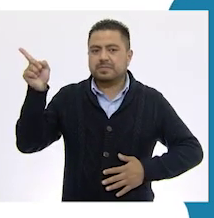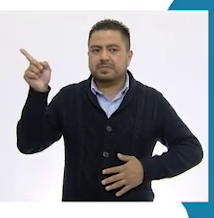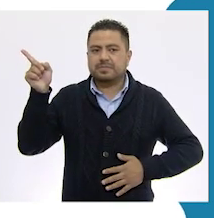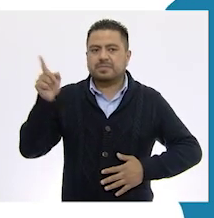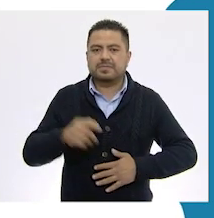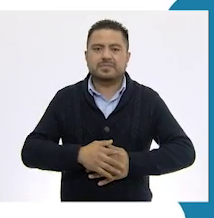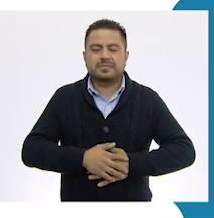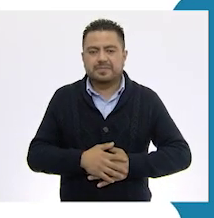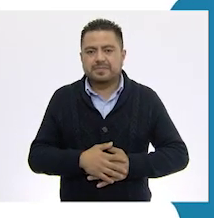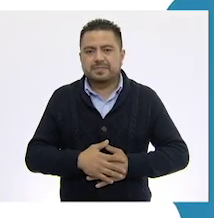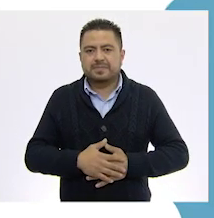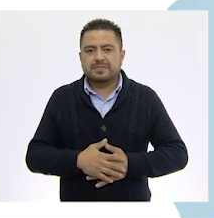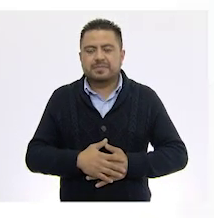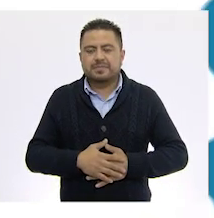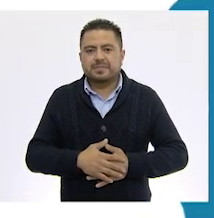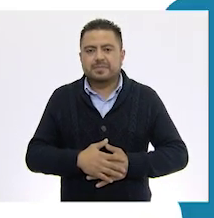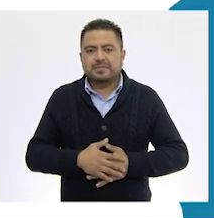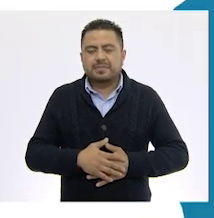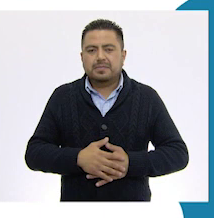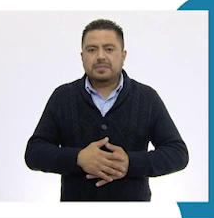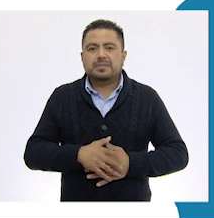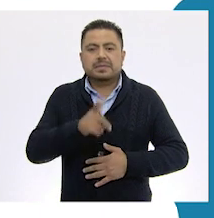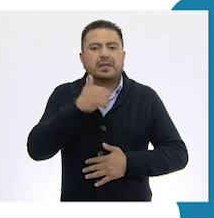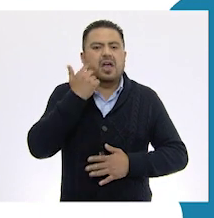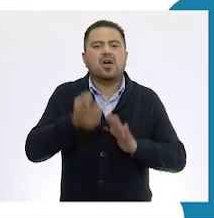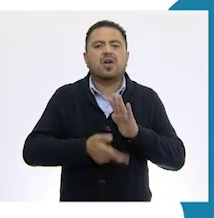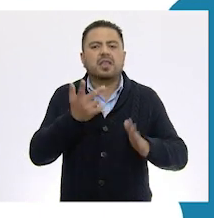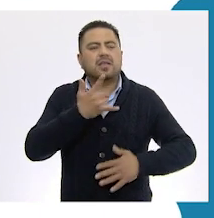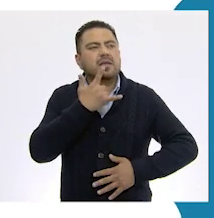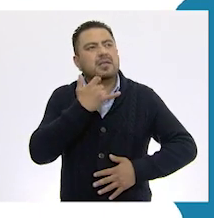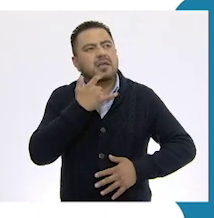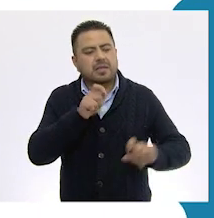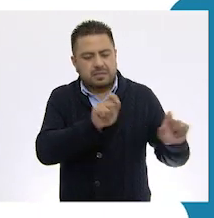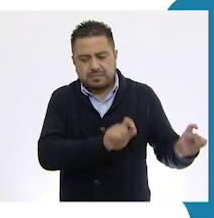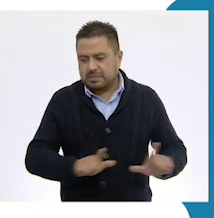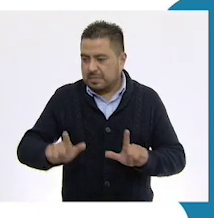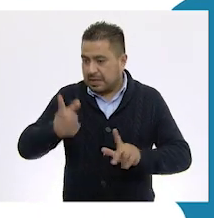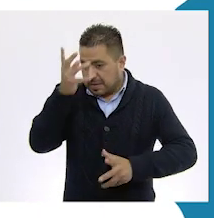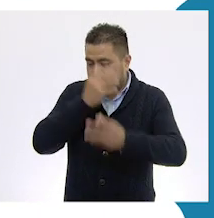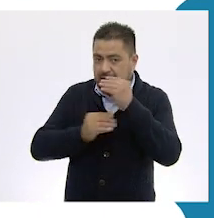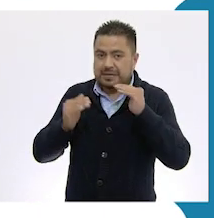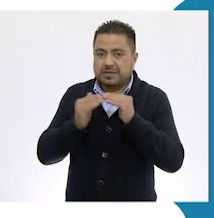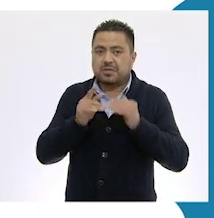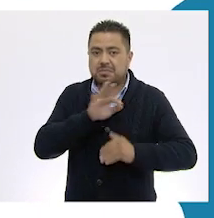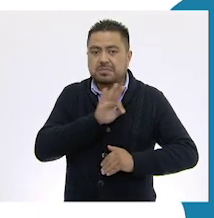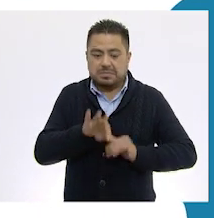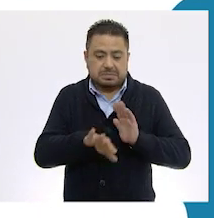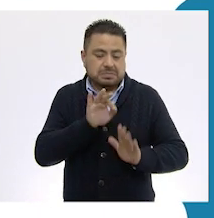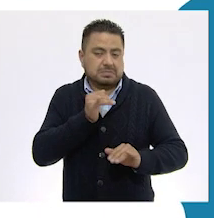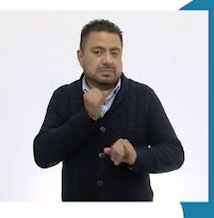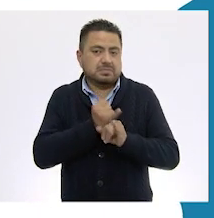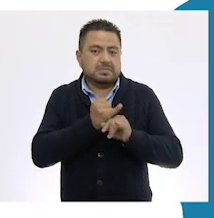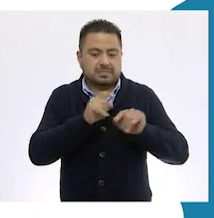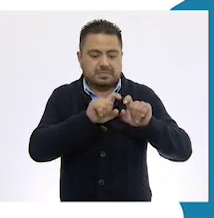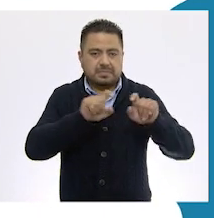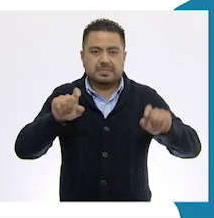conalitech.cep.gov.mx. Si quieres volver a ver los programas de Aprende en Casa, los puedes encontrar